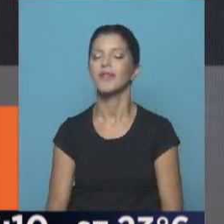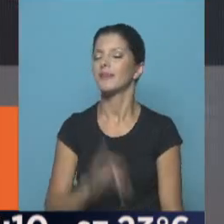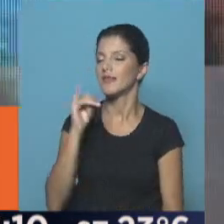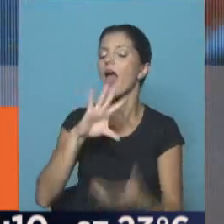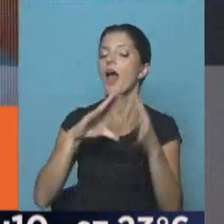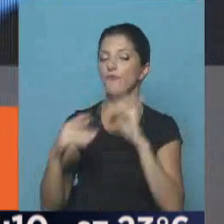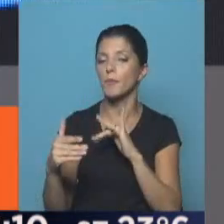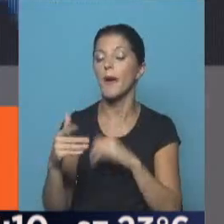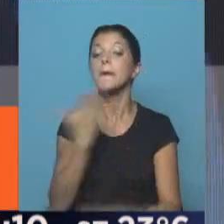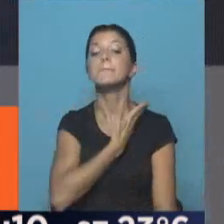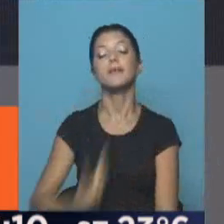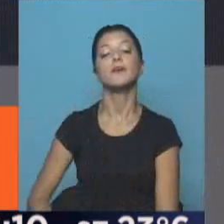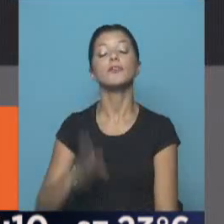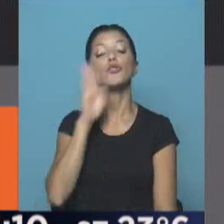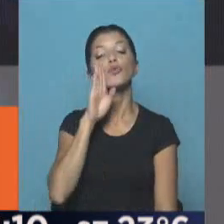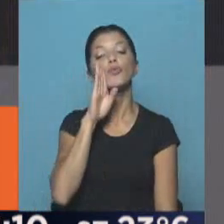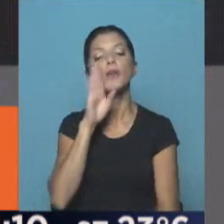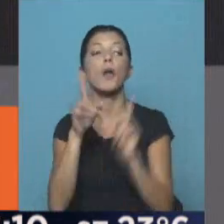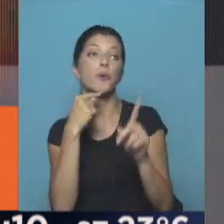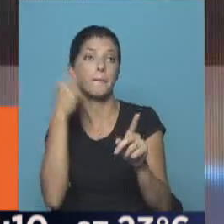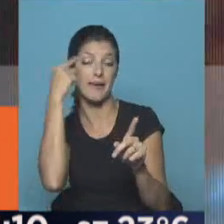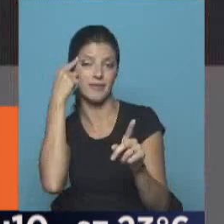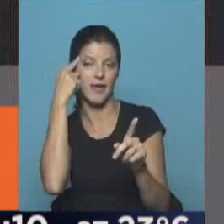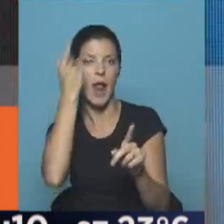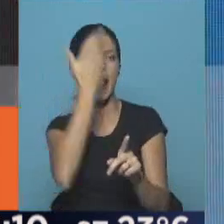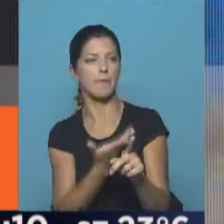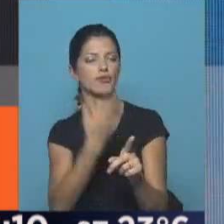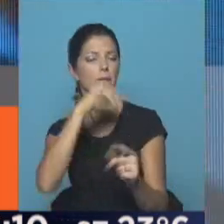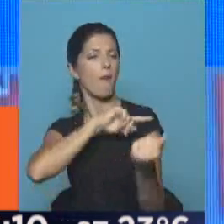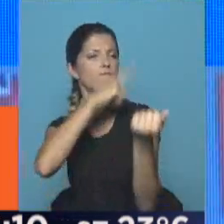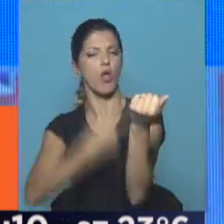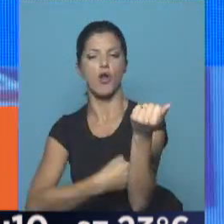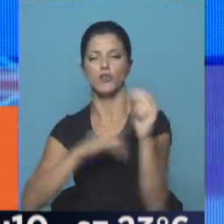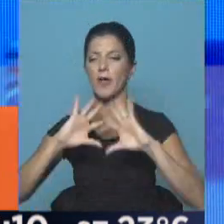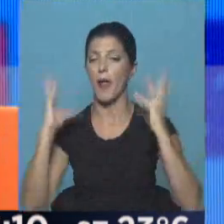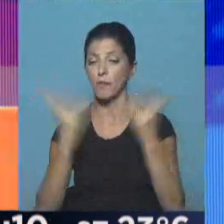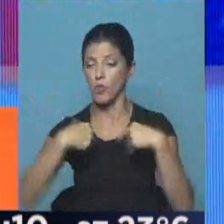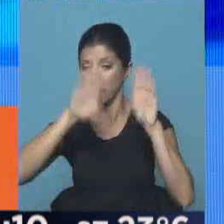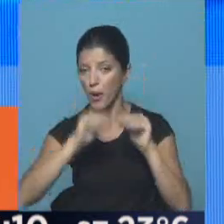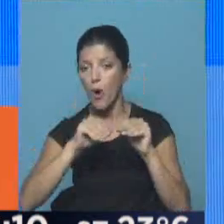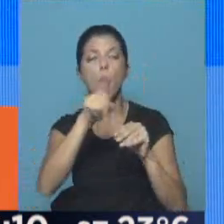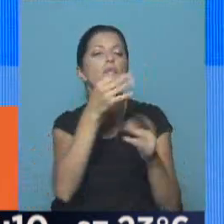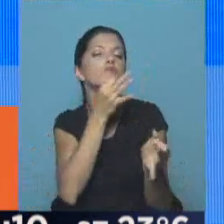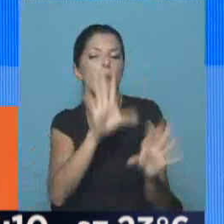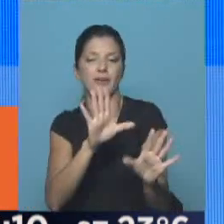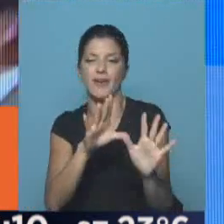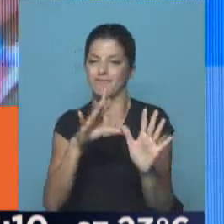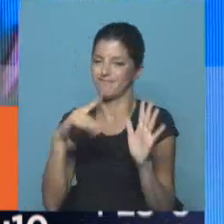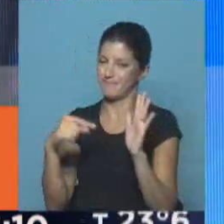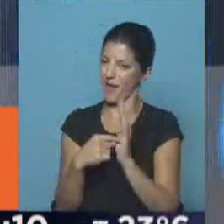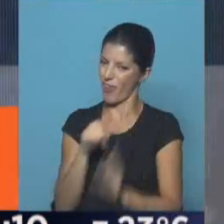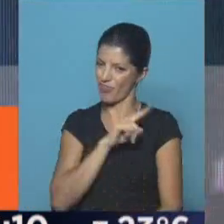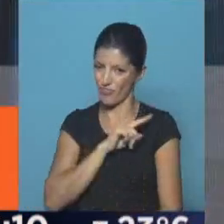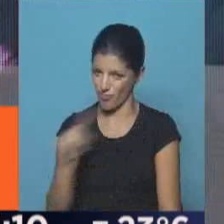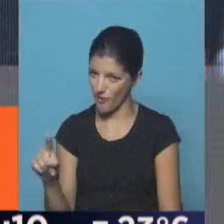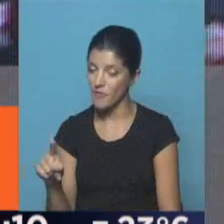Unidos. Que uno piensa, Claro. bueno, a priori uno diría, el presidente de Estados Unidos, el hombre más más poderoso fuerte del del mundo, mundo. puede hacer básicamente lo que quiere. Bueno, sabemos que no es así